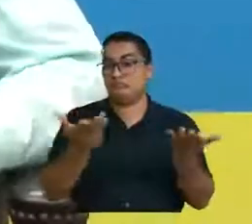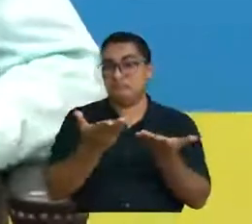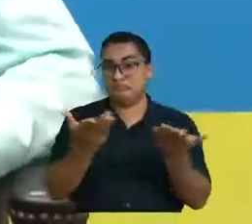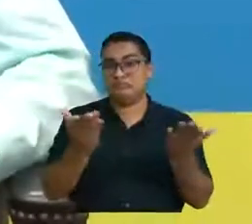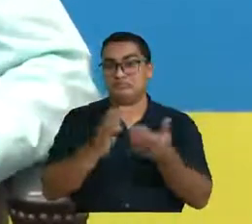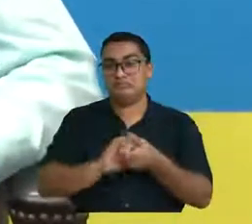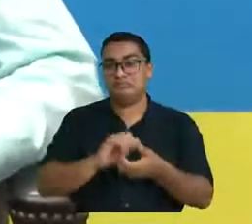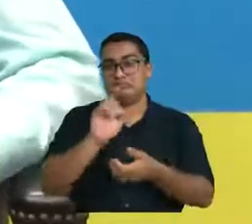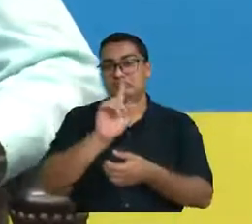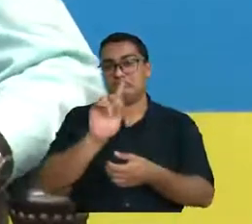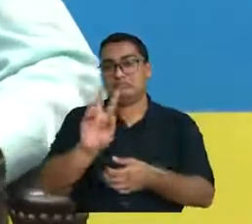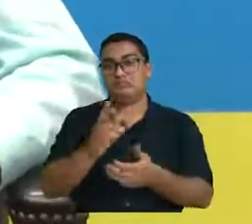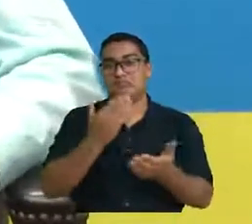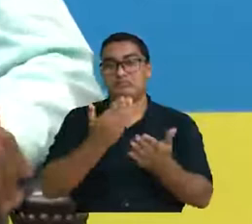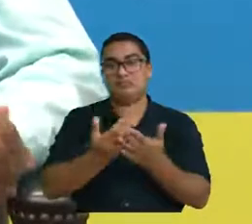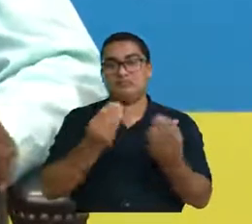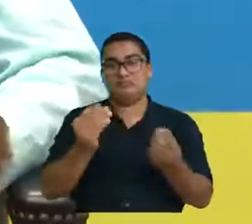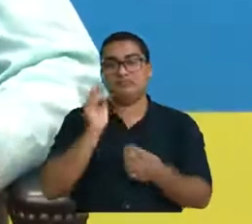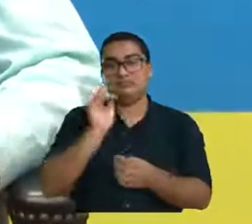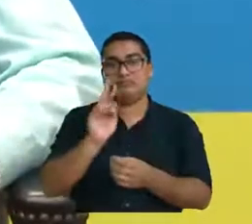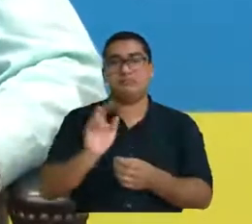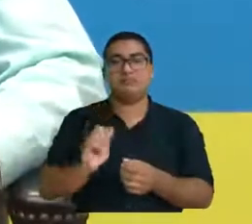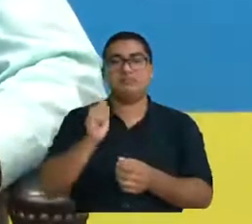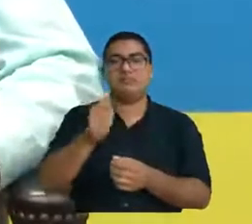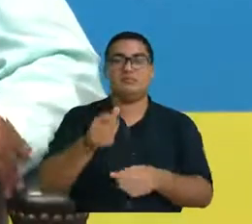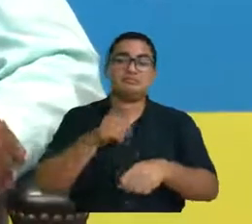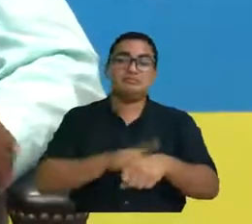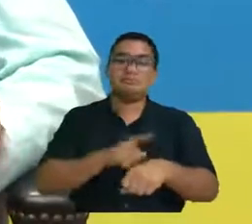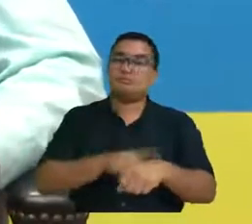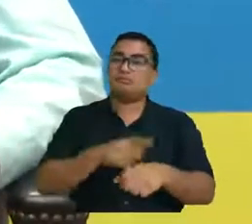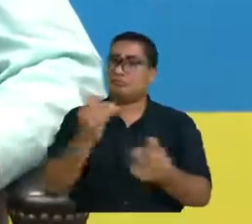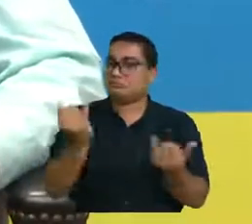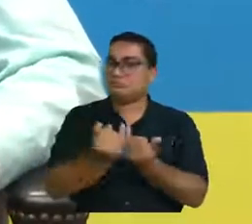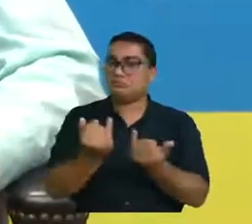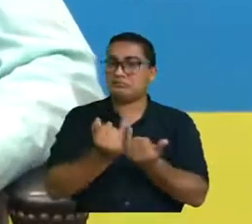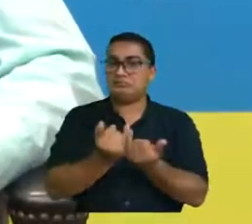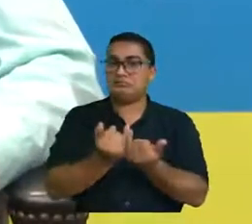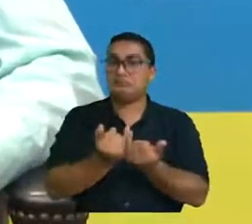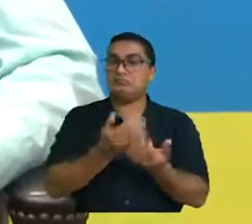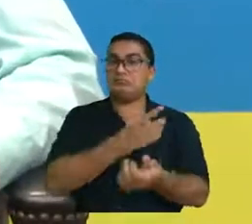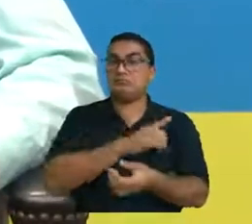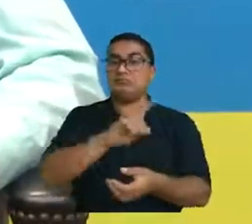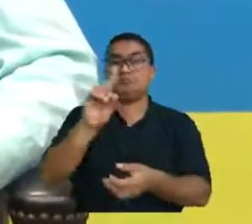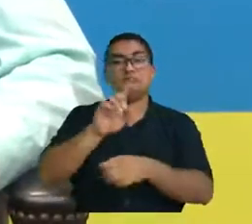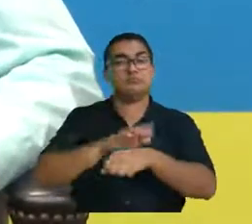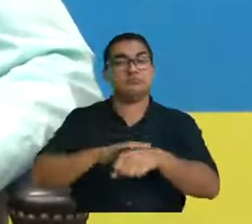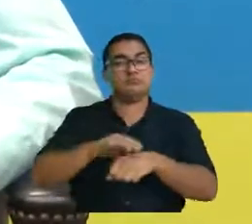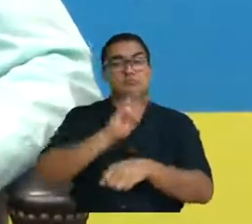amigos televidentes, su sintonía. Le esperamos el día de mañana a esta misma hora, si Dios así lo permite,